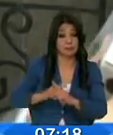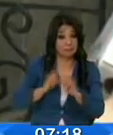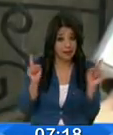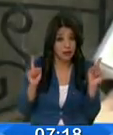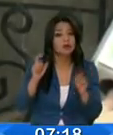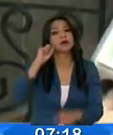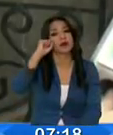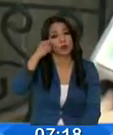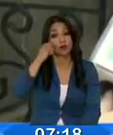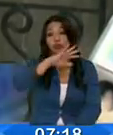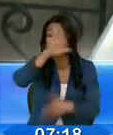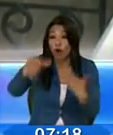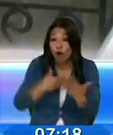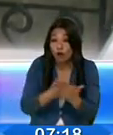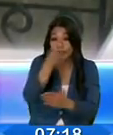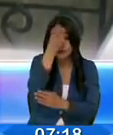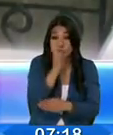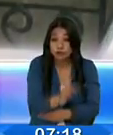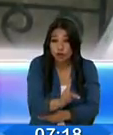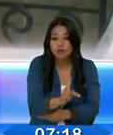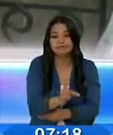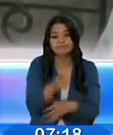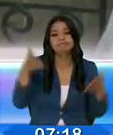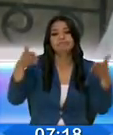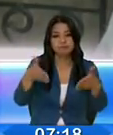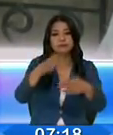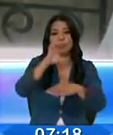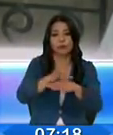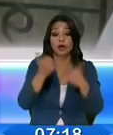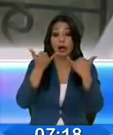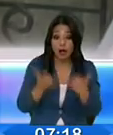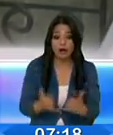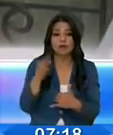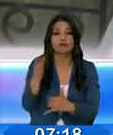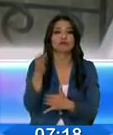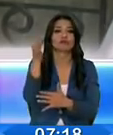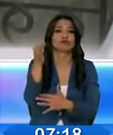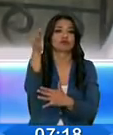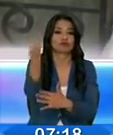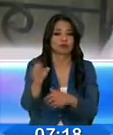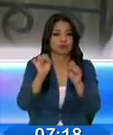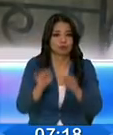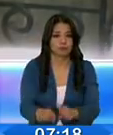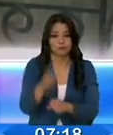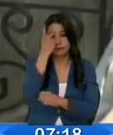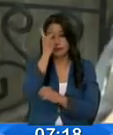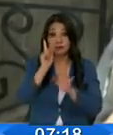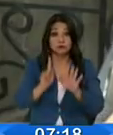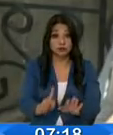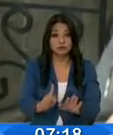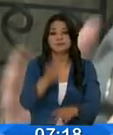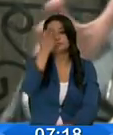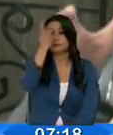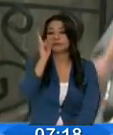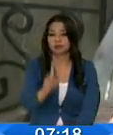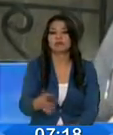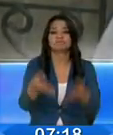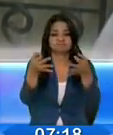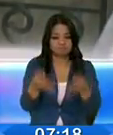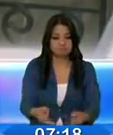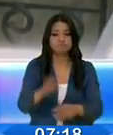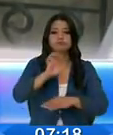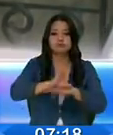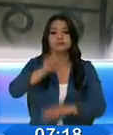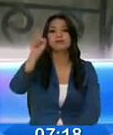medidas que se tomen serán pensando en el país, en el presente, en el mediano y en el largo plazo. Las decisiones que se tomen son las decisiones que el